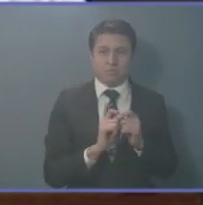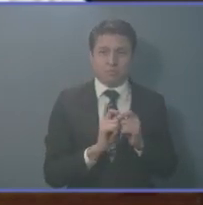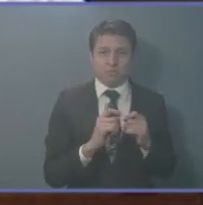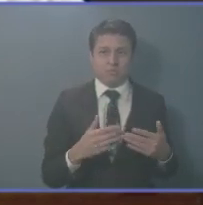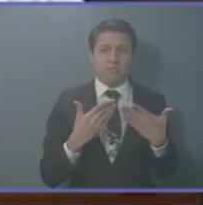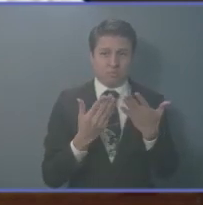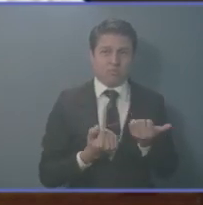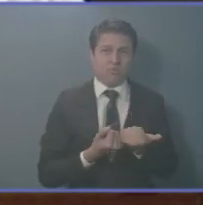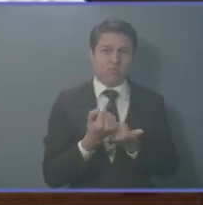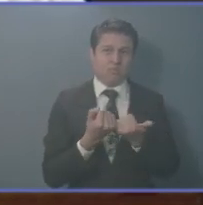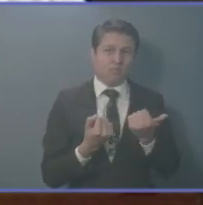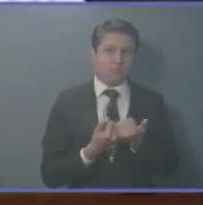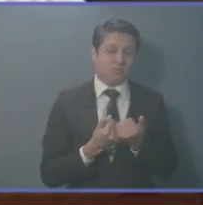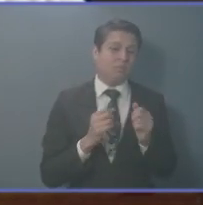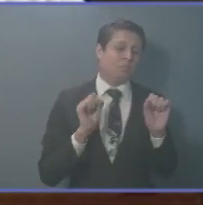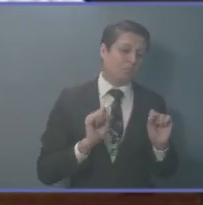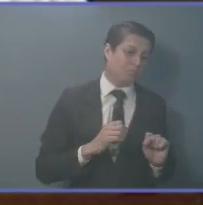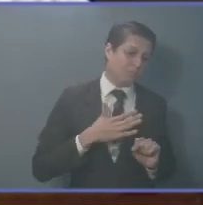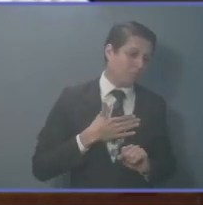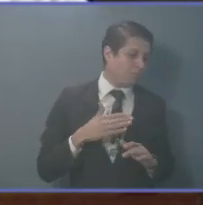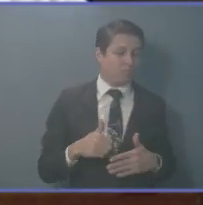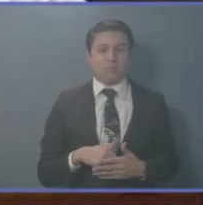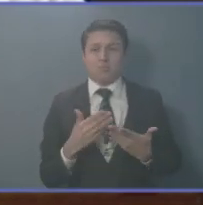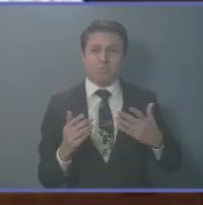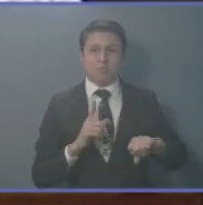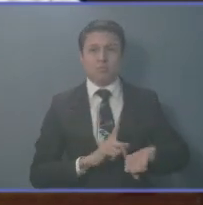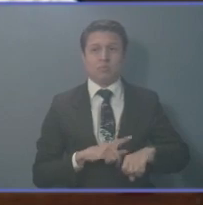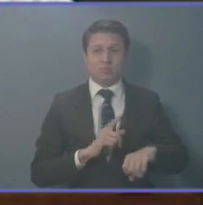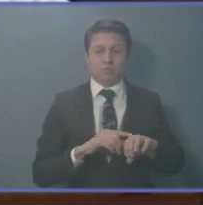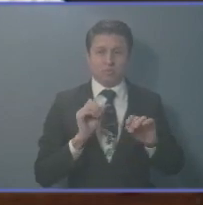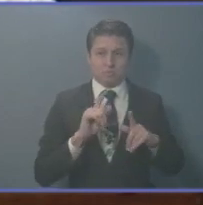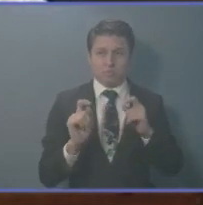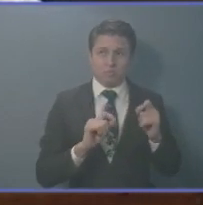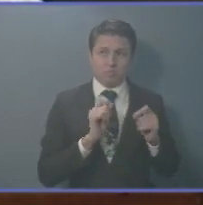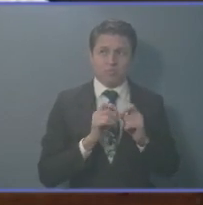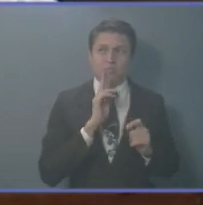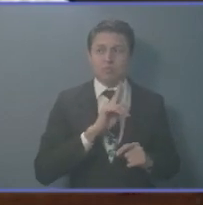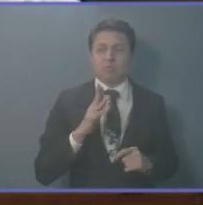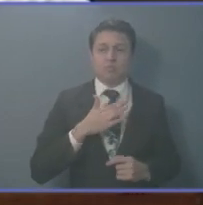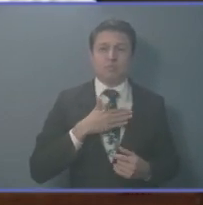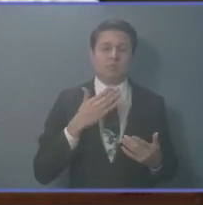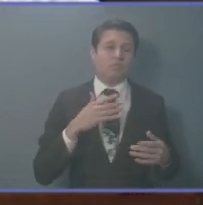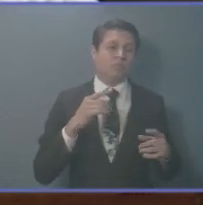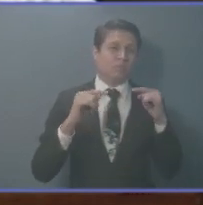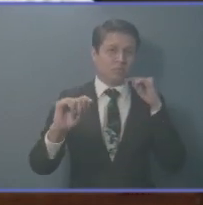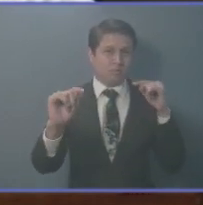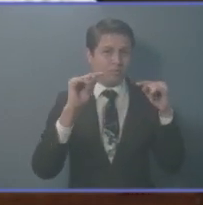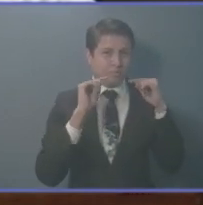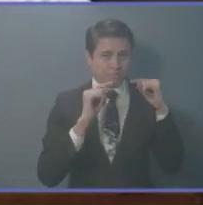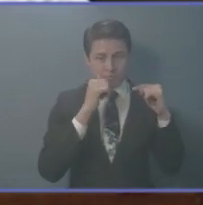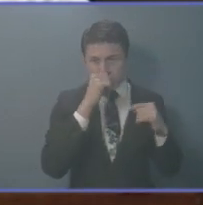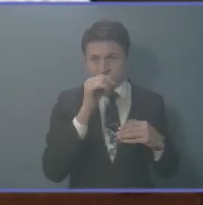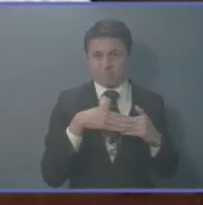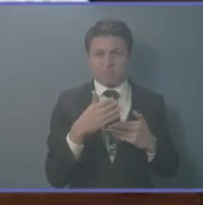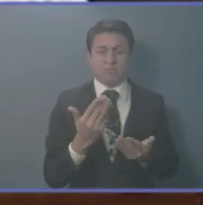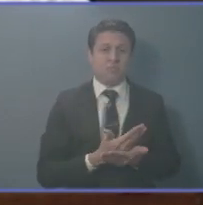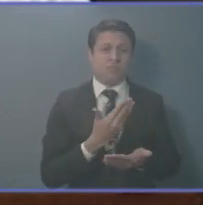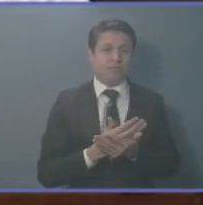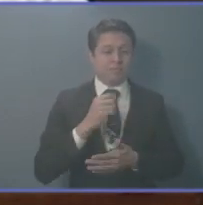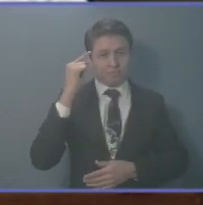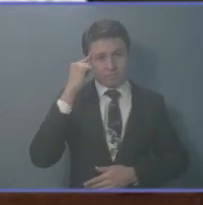aportación o no del virus y los tiempos oportunos de respuesta que deben emitir las autoridades de salud. Luego el estudio y